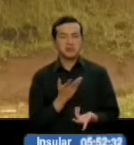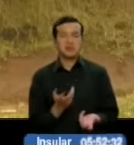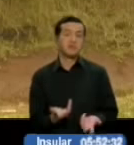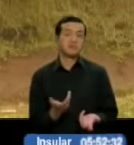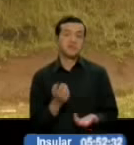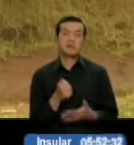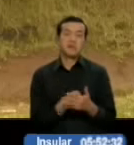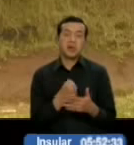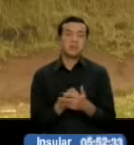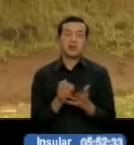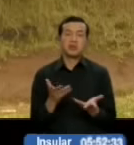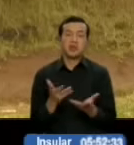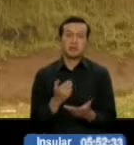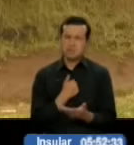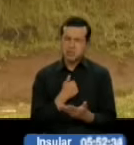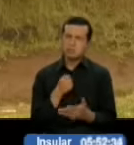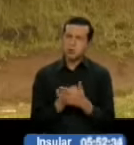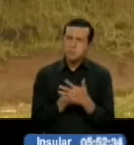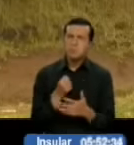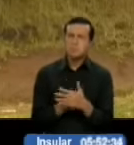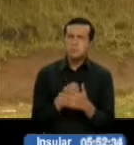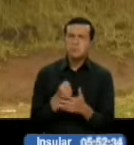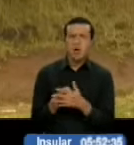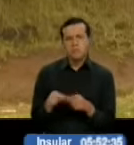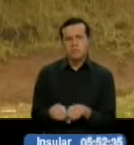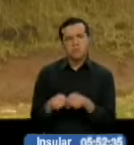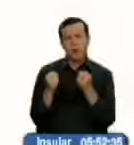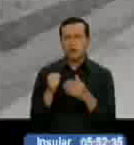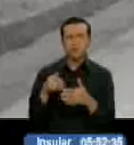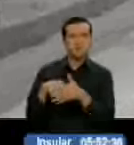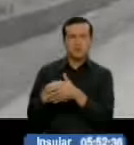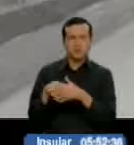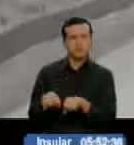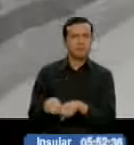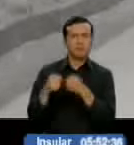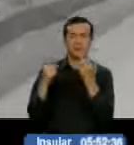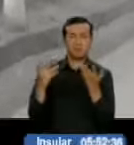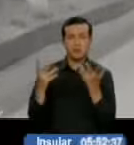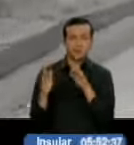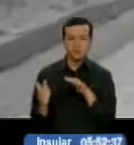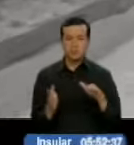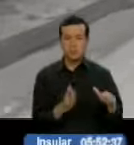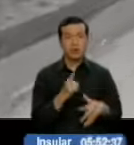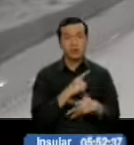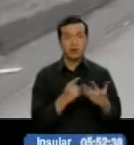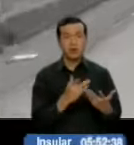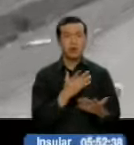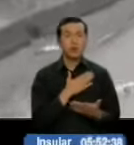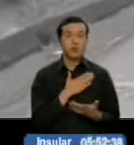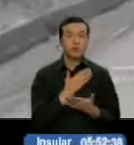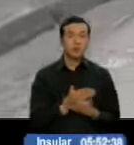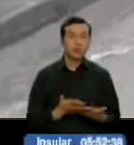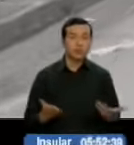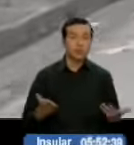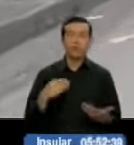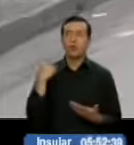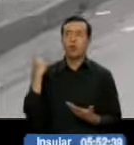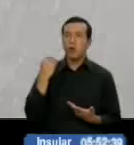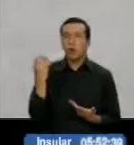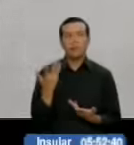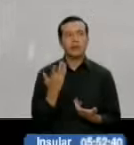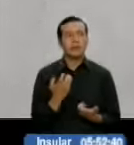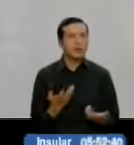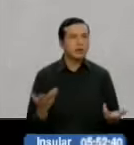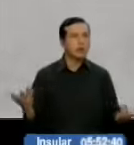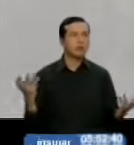se superan a ellos mismos y el dejar, como digo, a un lado muchas cosas que un joven normal